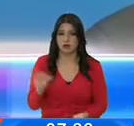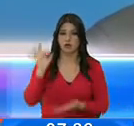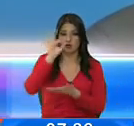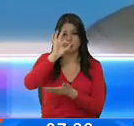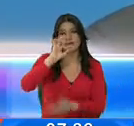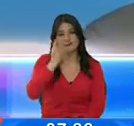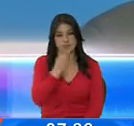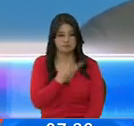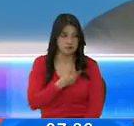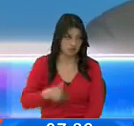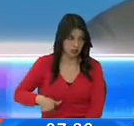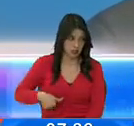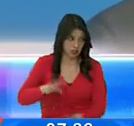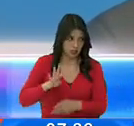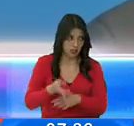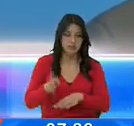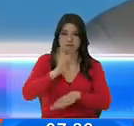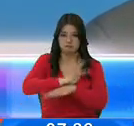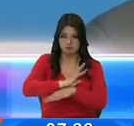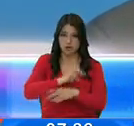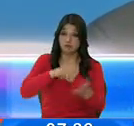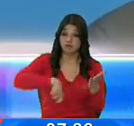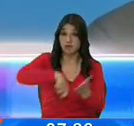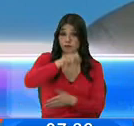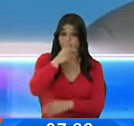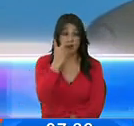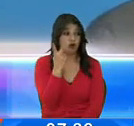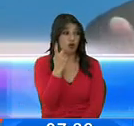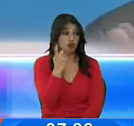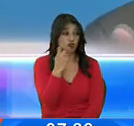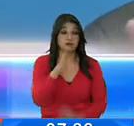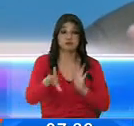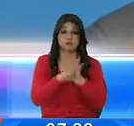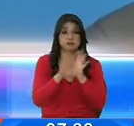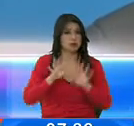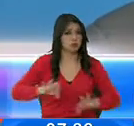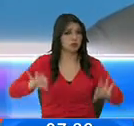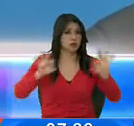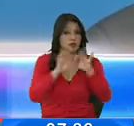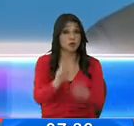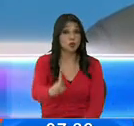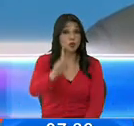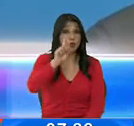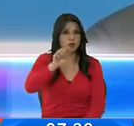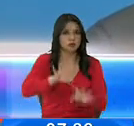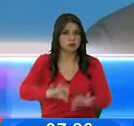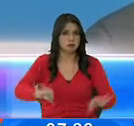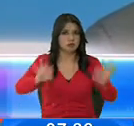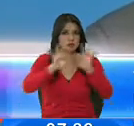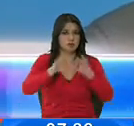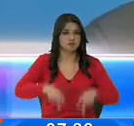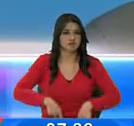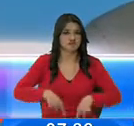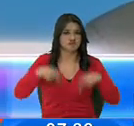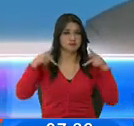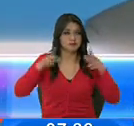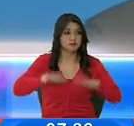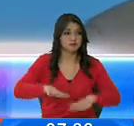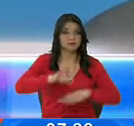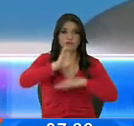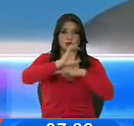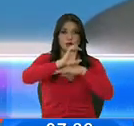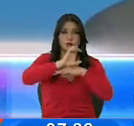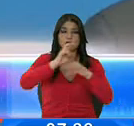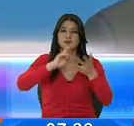vicepresidente segundo de la asamblea y hemos aprobado algunos cuerpos legales importantes le va a mencionar uno que es clave para la vida del país que es la